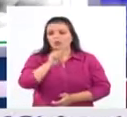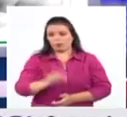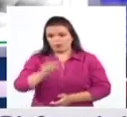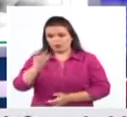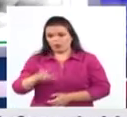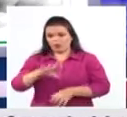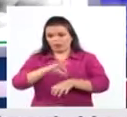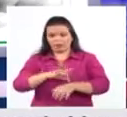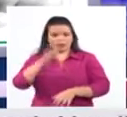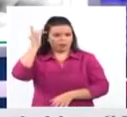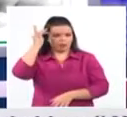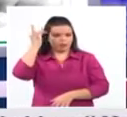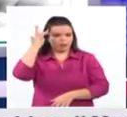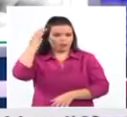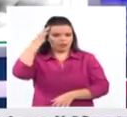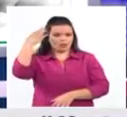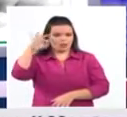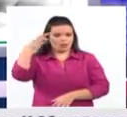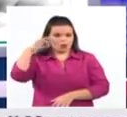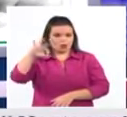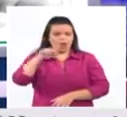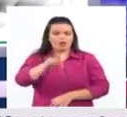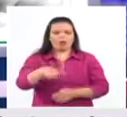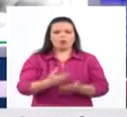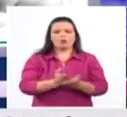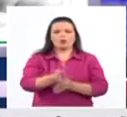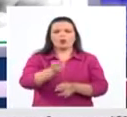se trabaja arduamente para mitigar las